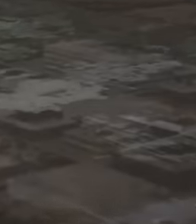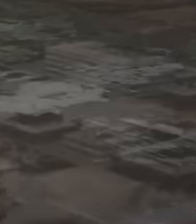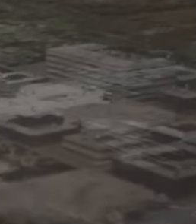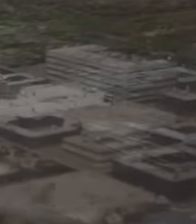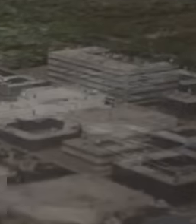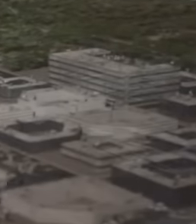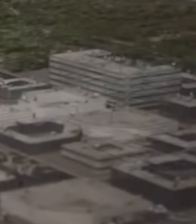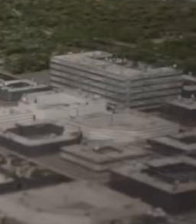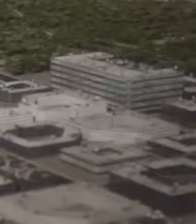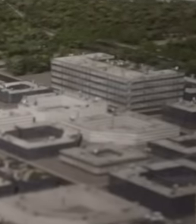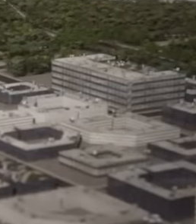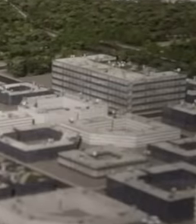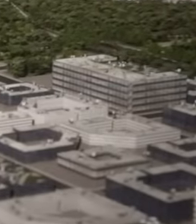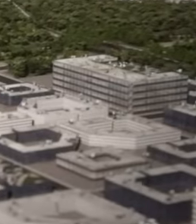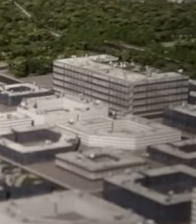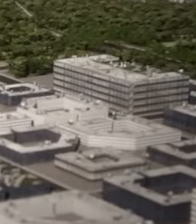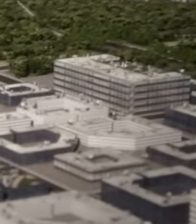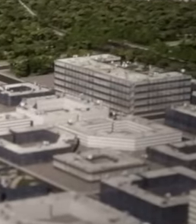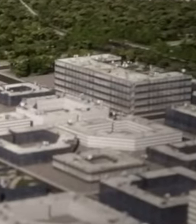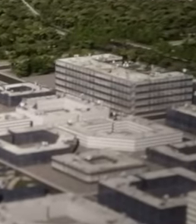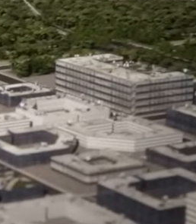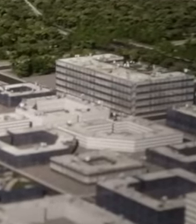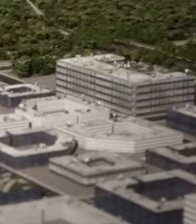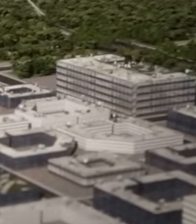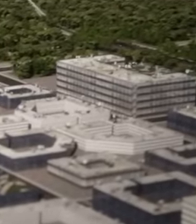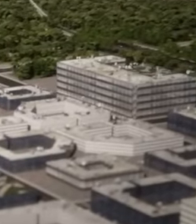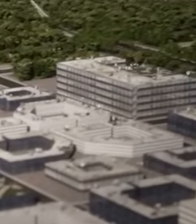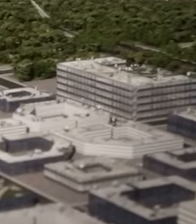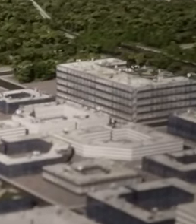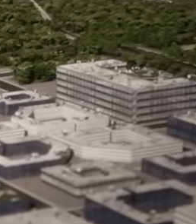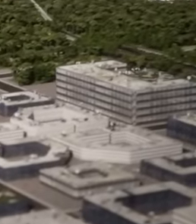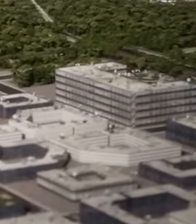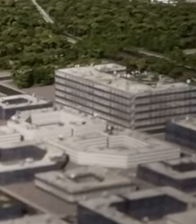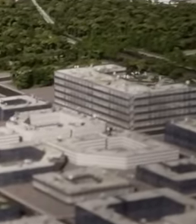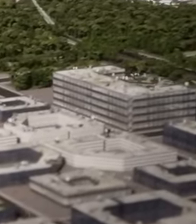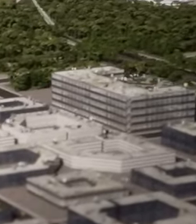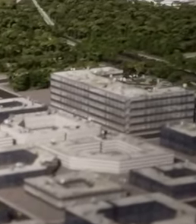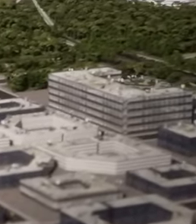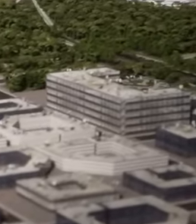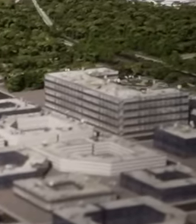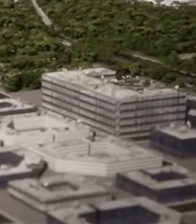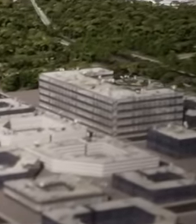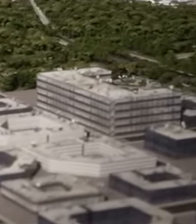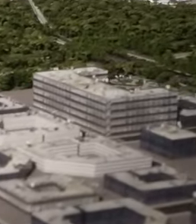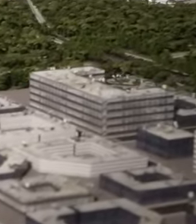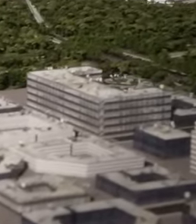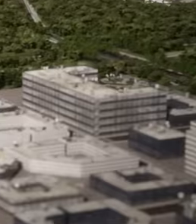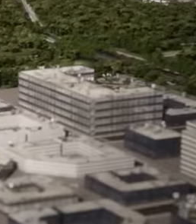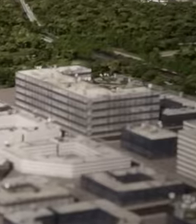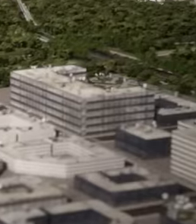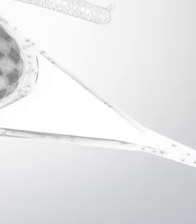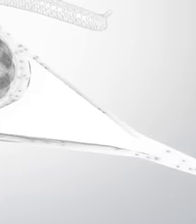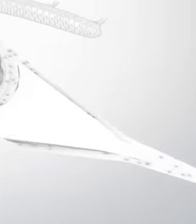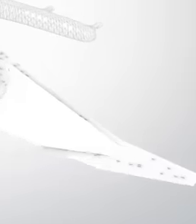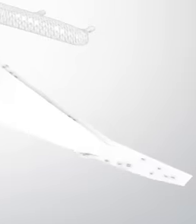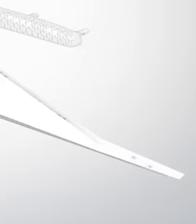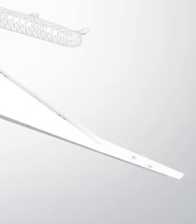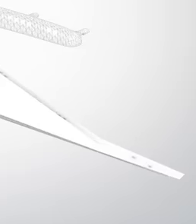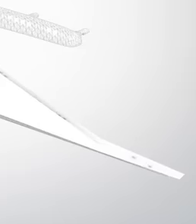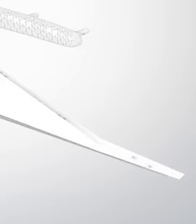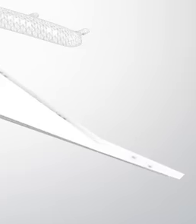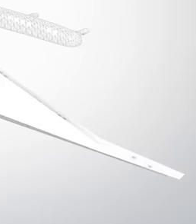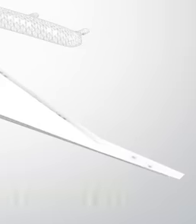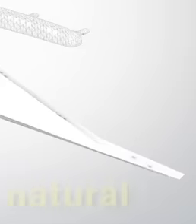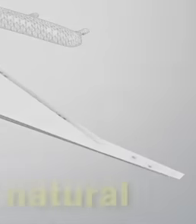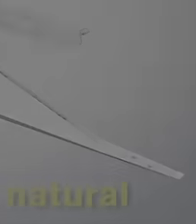zona tiene preocupado a los pobladores, ya que puede extenderse a las zonas urbanas.